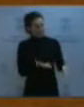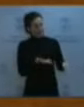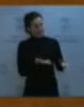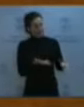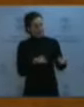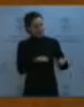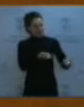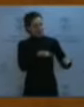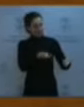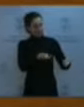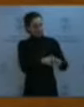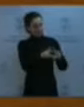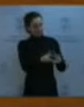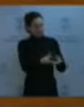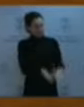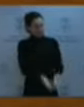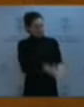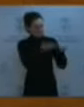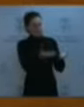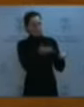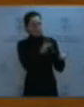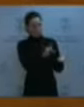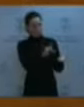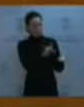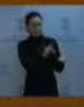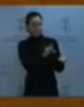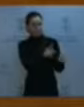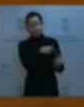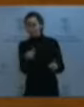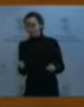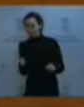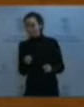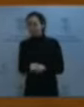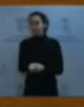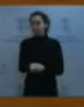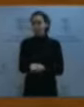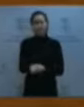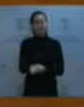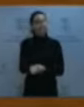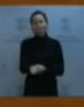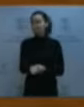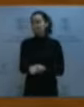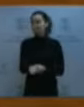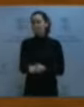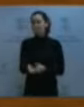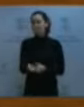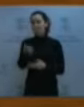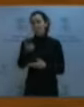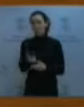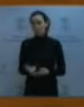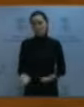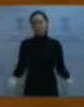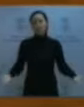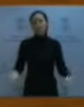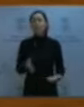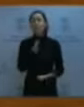social, al aumento del gasto social, pero han desafinado el piano por la parte de la inversión productiva, por lo menos desde nuestro punto de